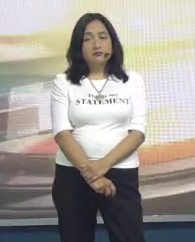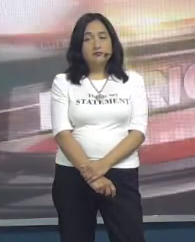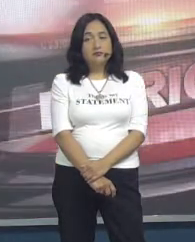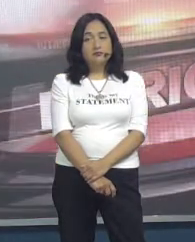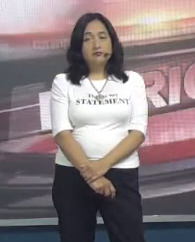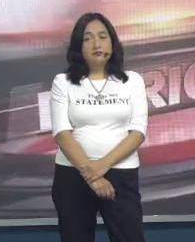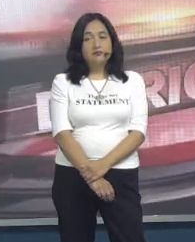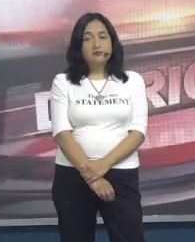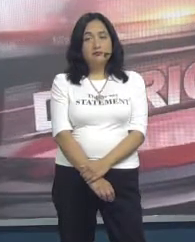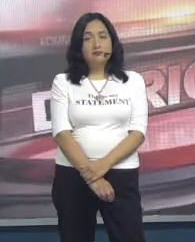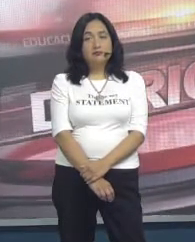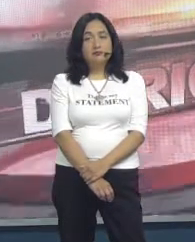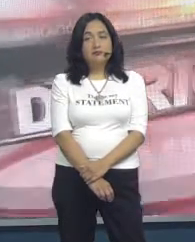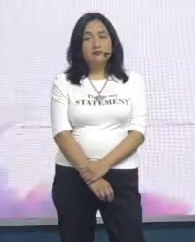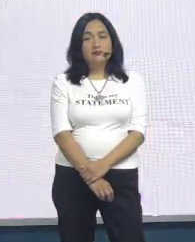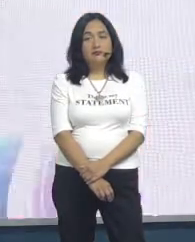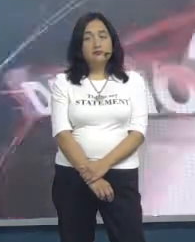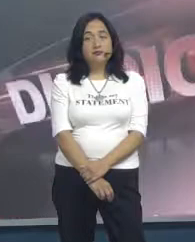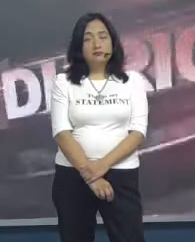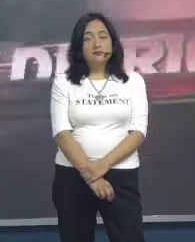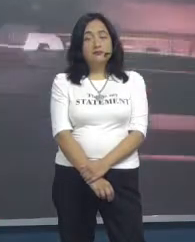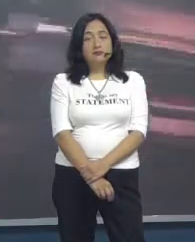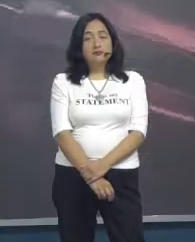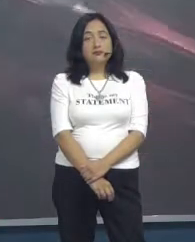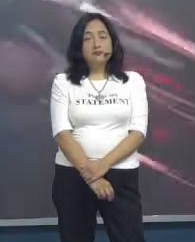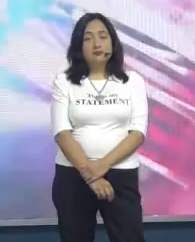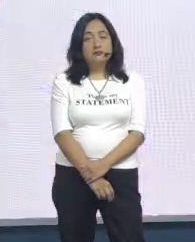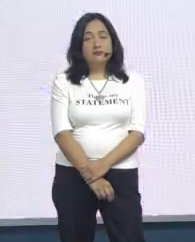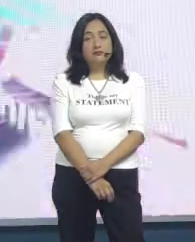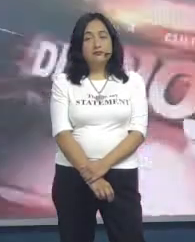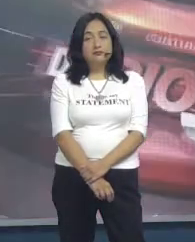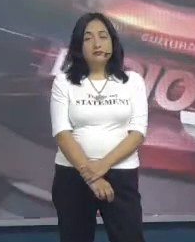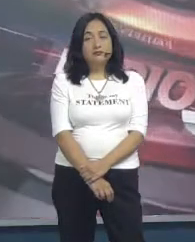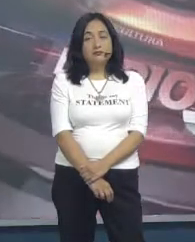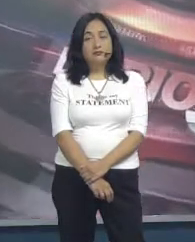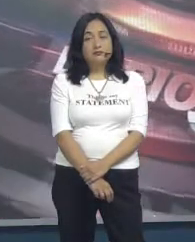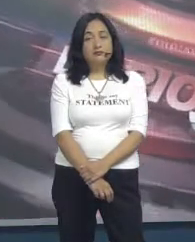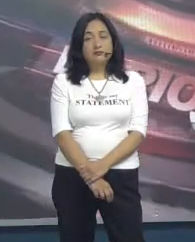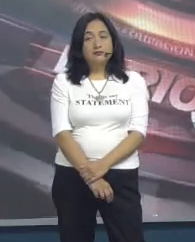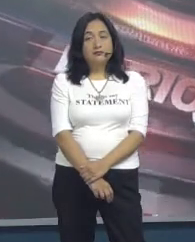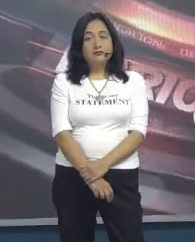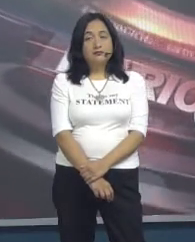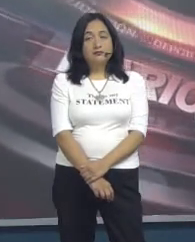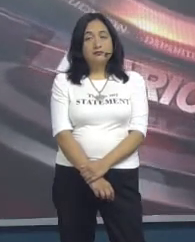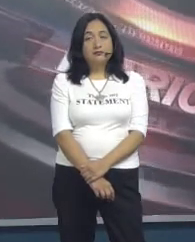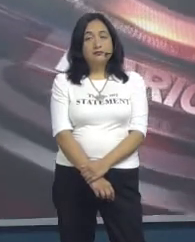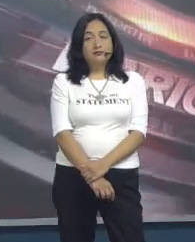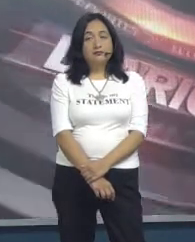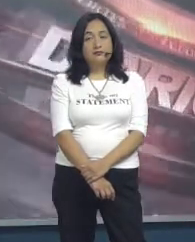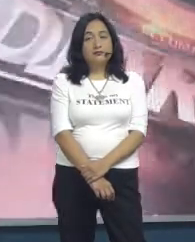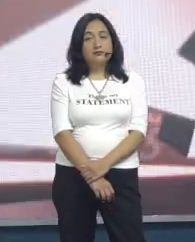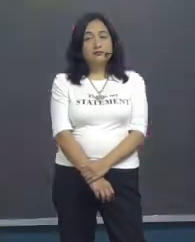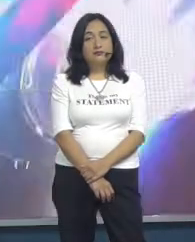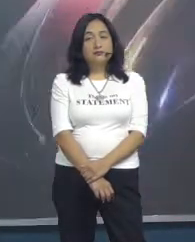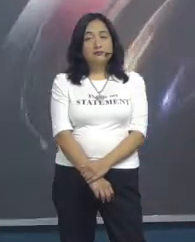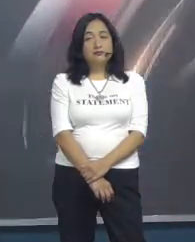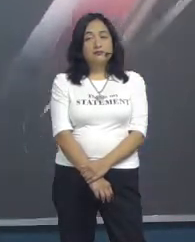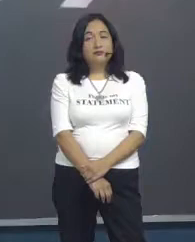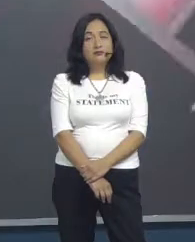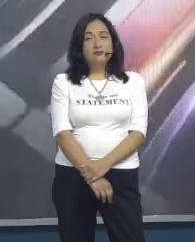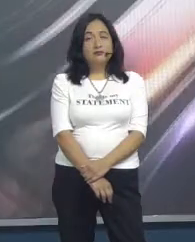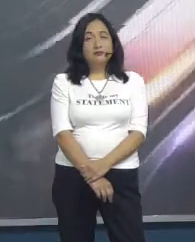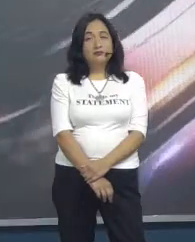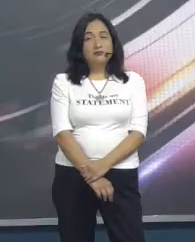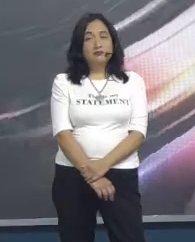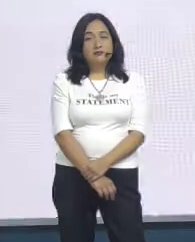cual hacemos mucho énfasis nosotros, porque ya que la gente que tuvo la suerte de tener su vivienda tiene que